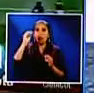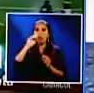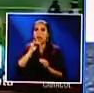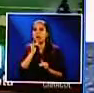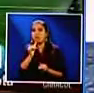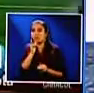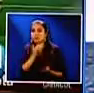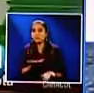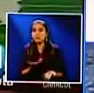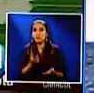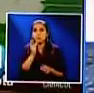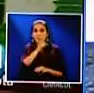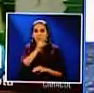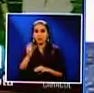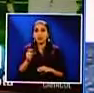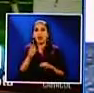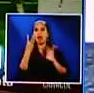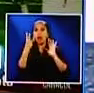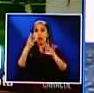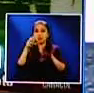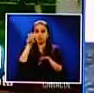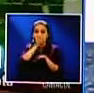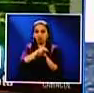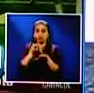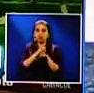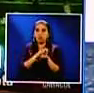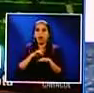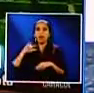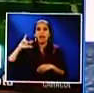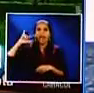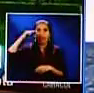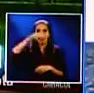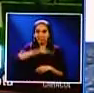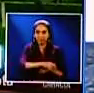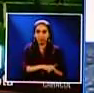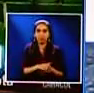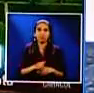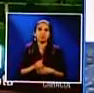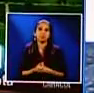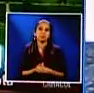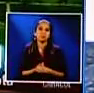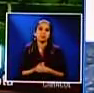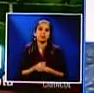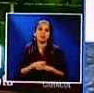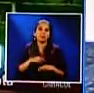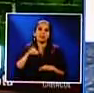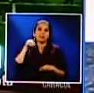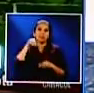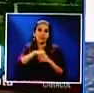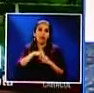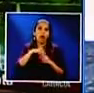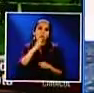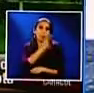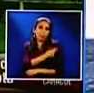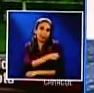8 personas que decimos inicialmente recibieron atención médica en el hospital de Cundinamarca.